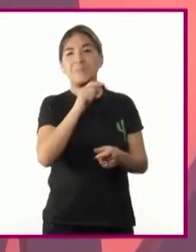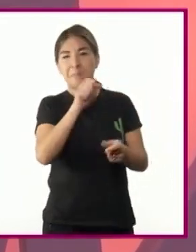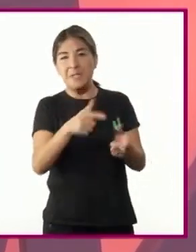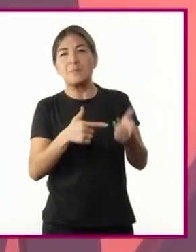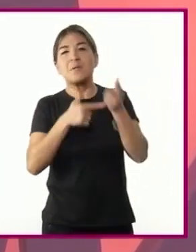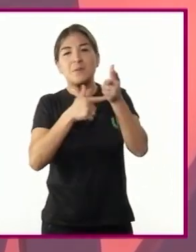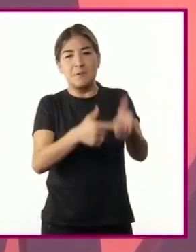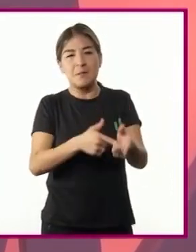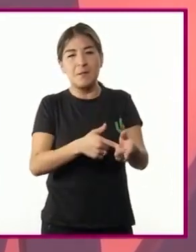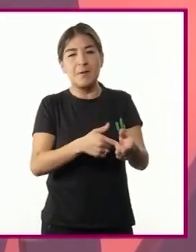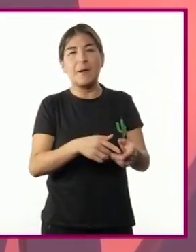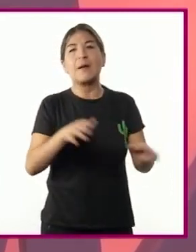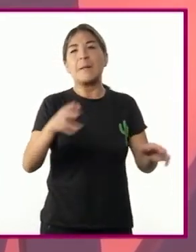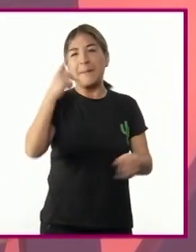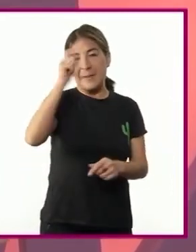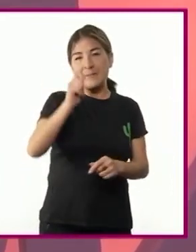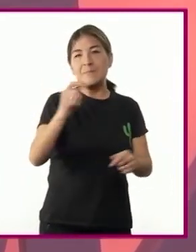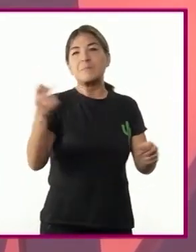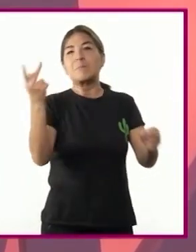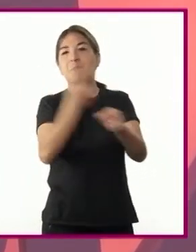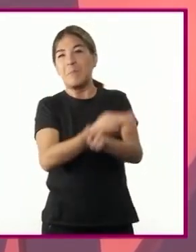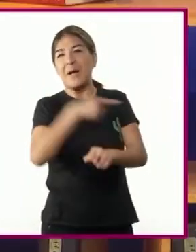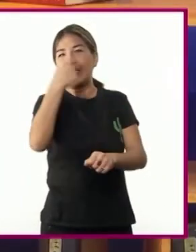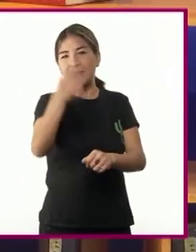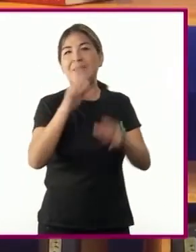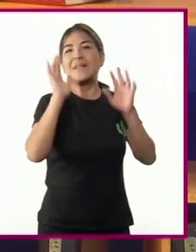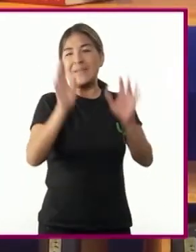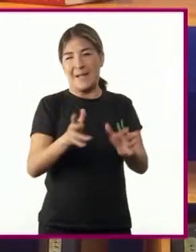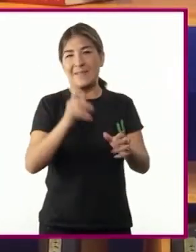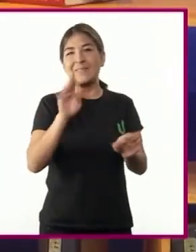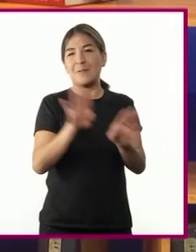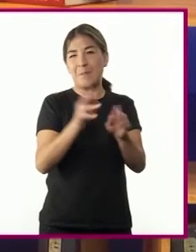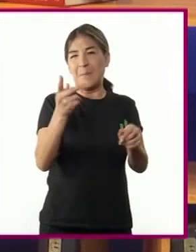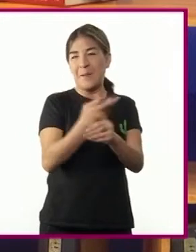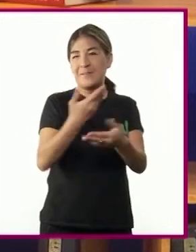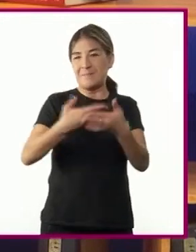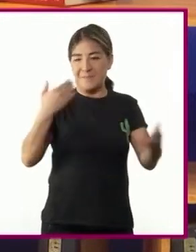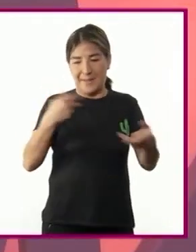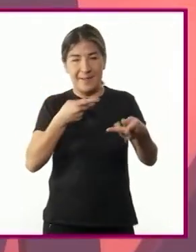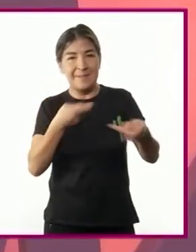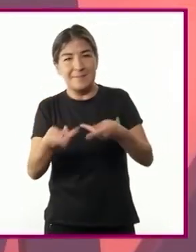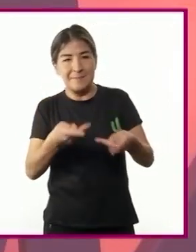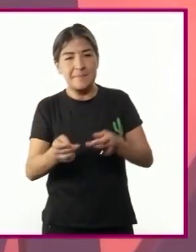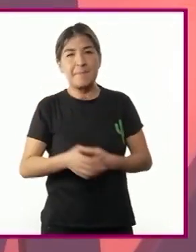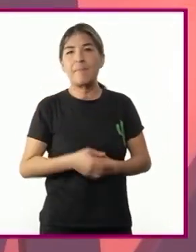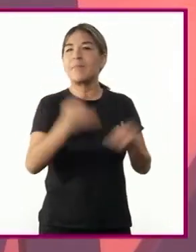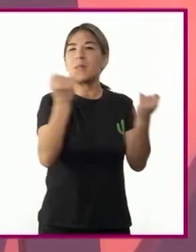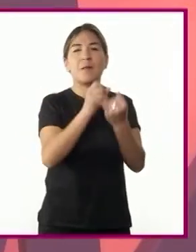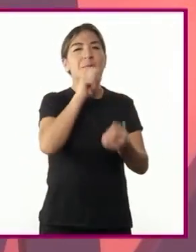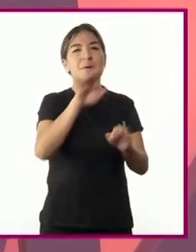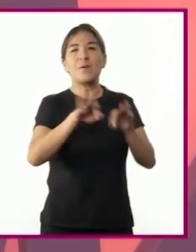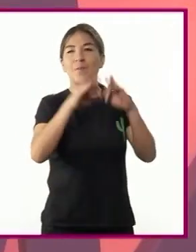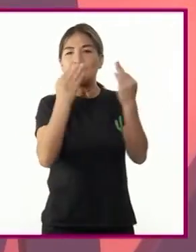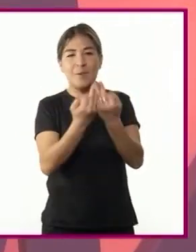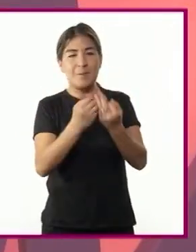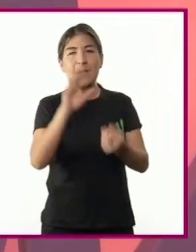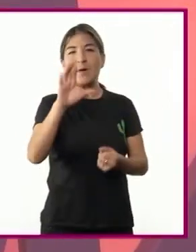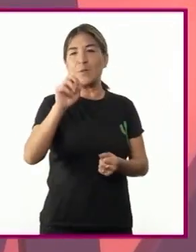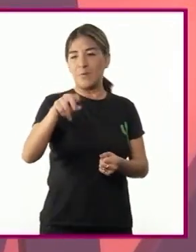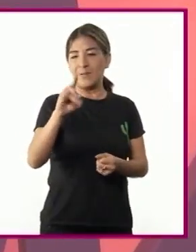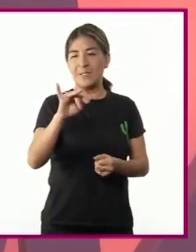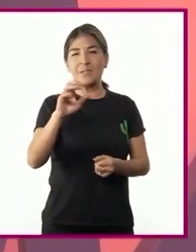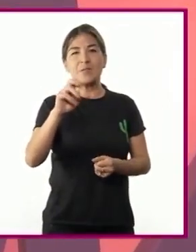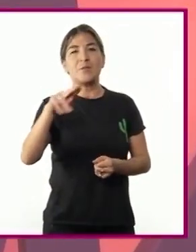necesito mover al pasado el efecto. Para ello, uso la forma pasada del condicional, es